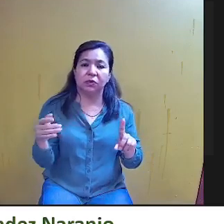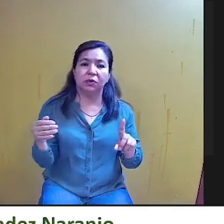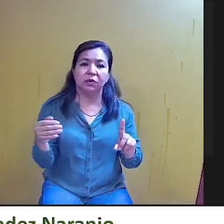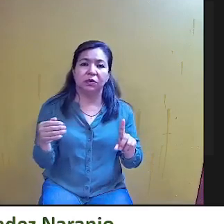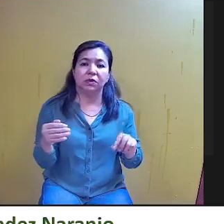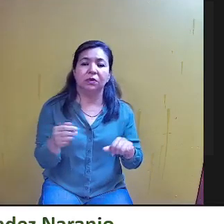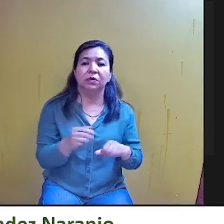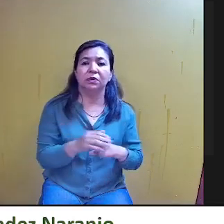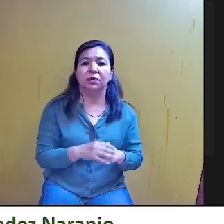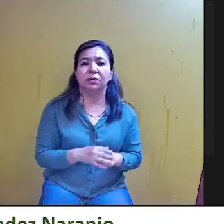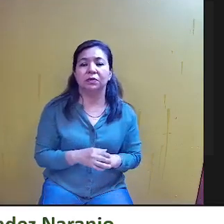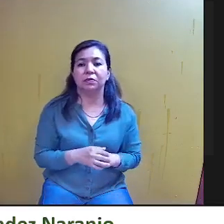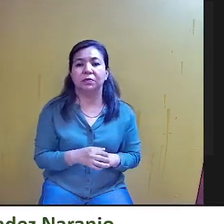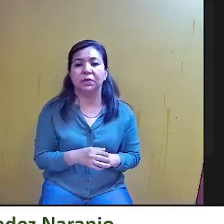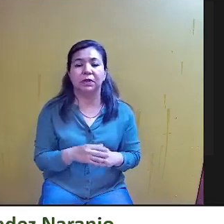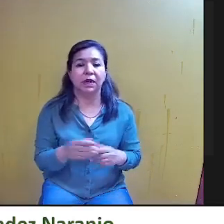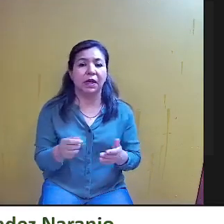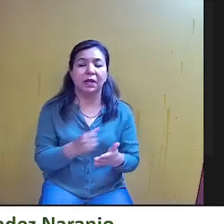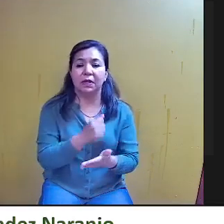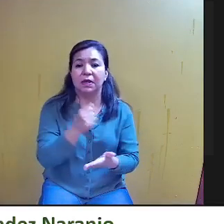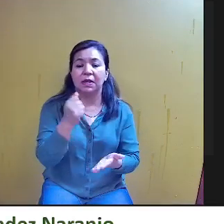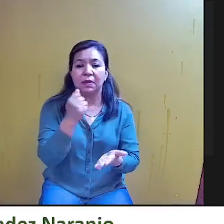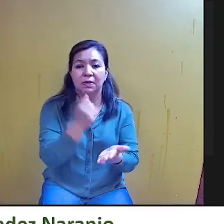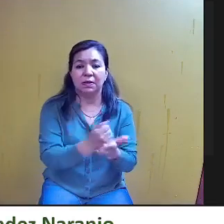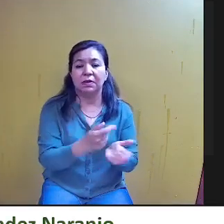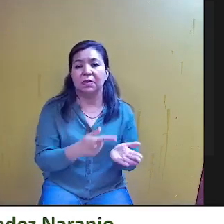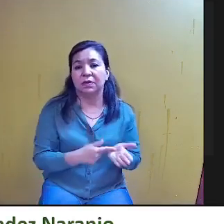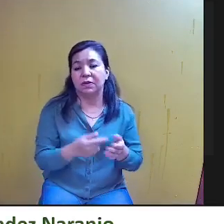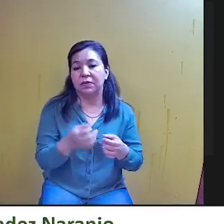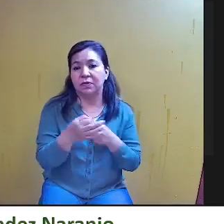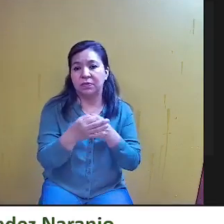77/C/07-09-2023, ratificación de presidencias y consejerías,